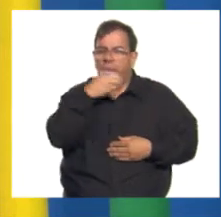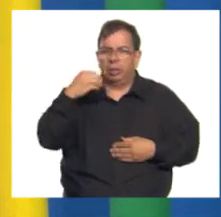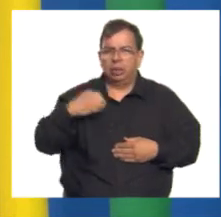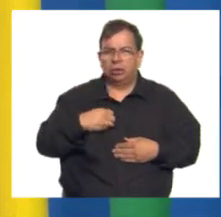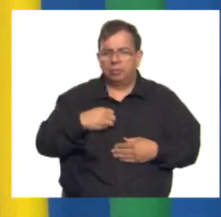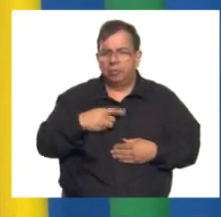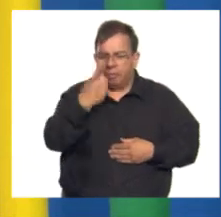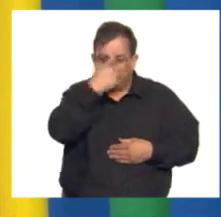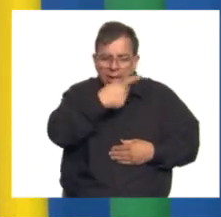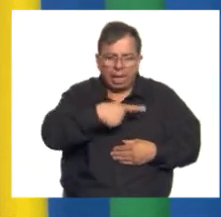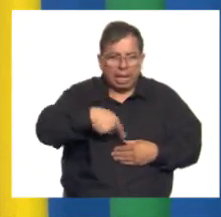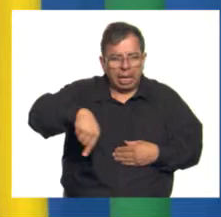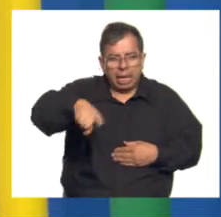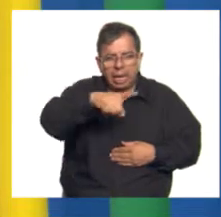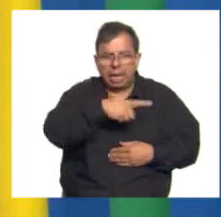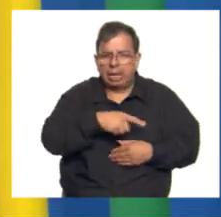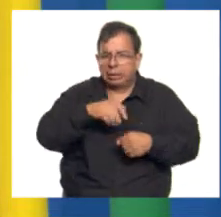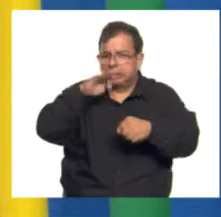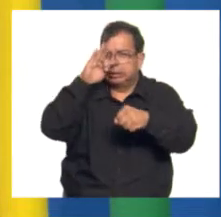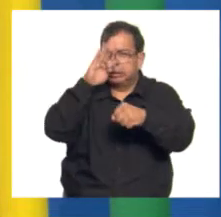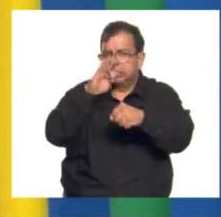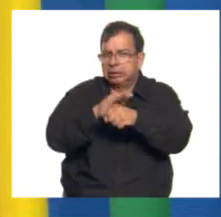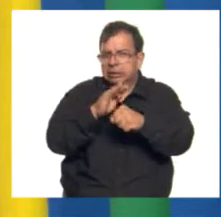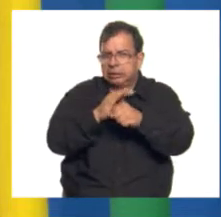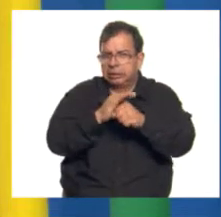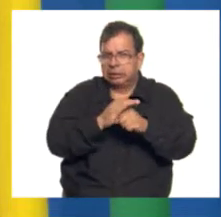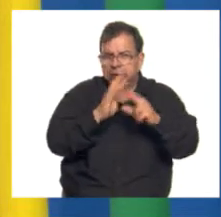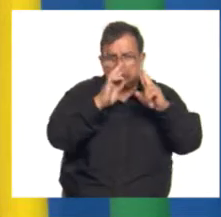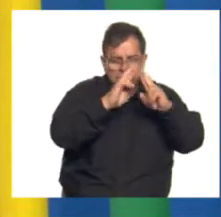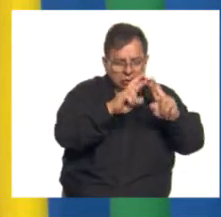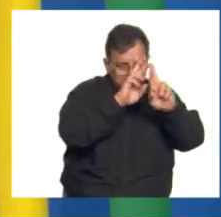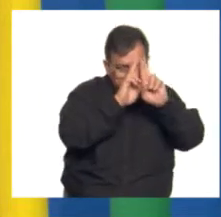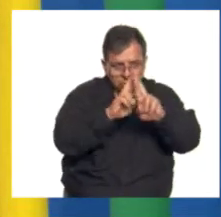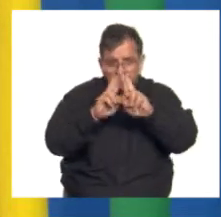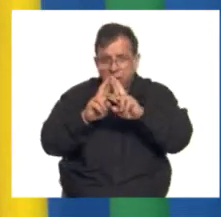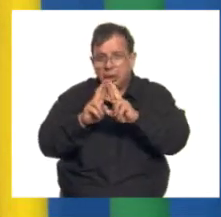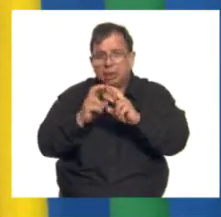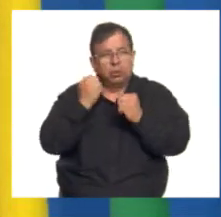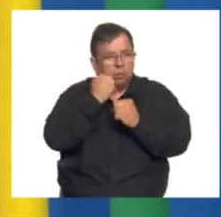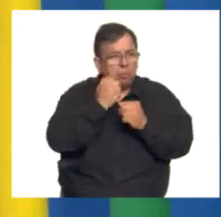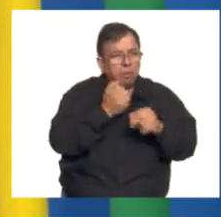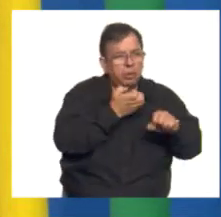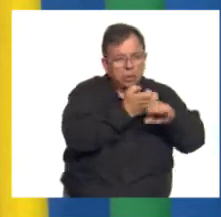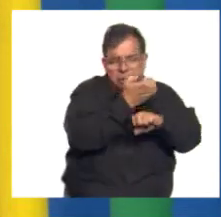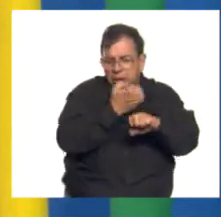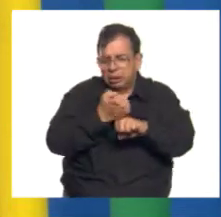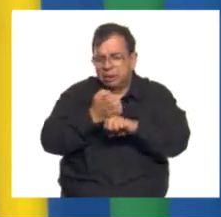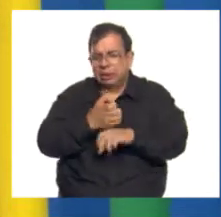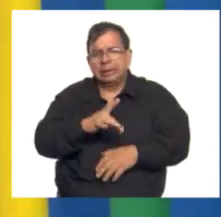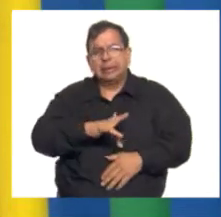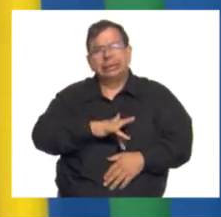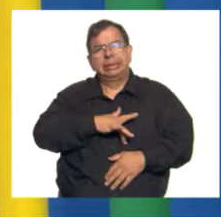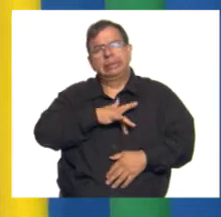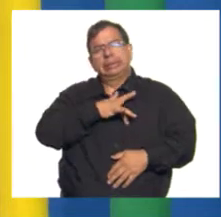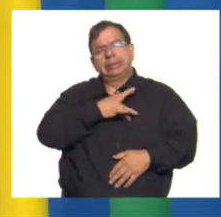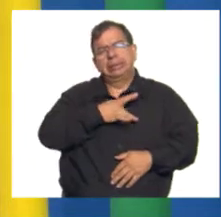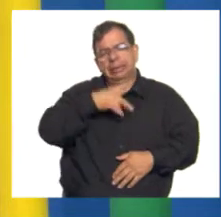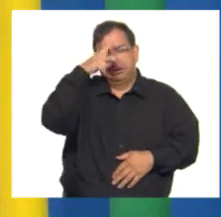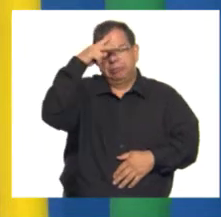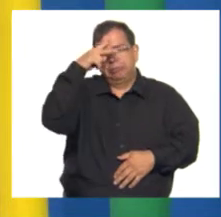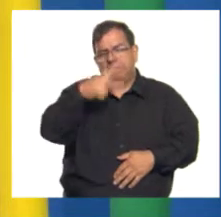que garantizara la laicidad y que por encima de las diferencias regionales creara un sentimiento